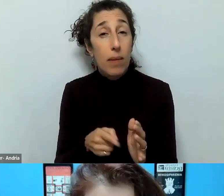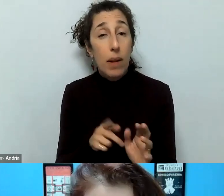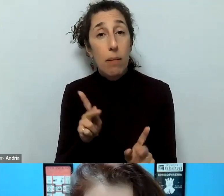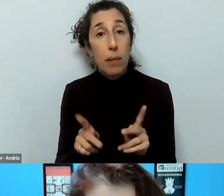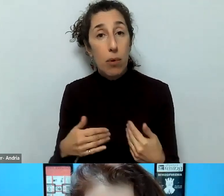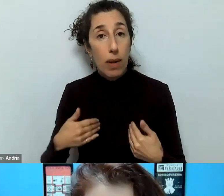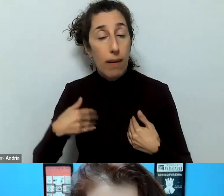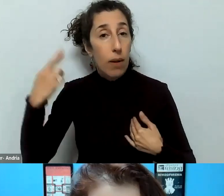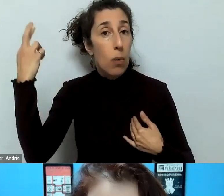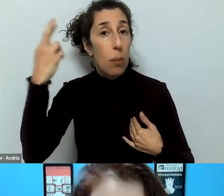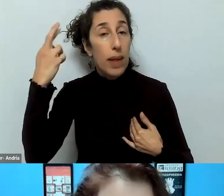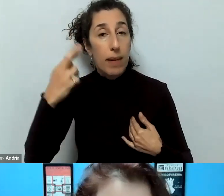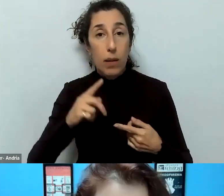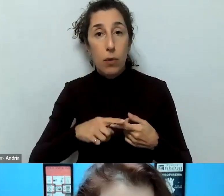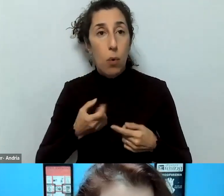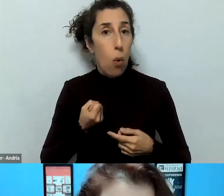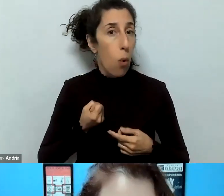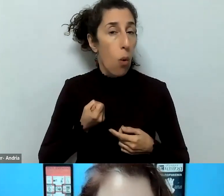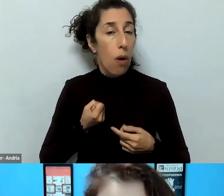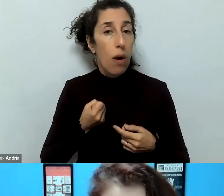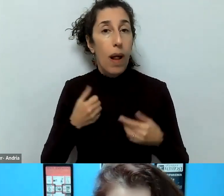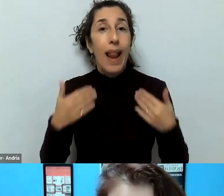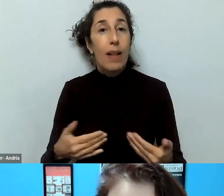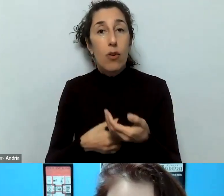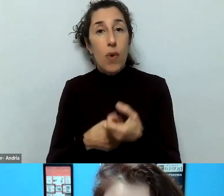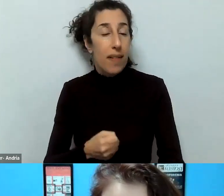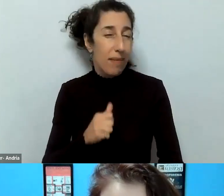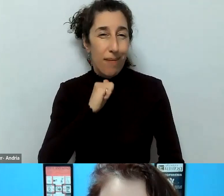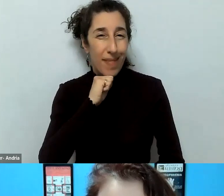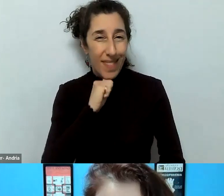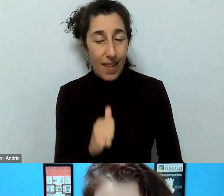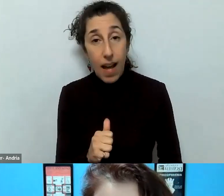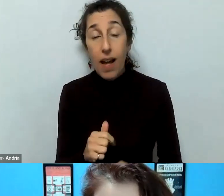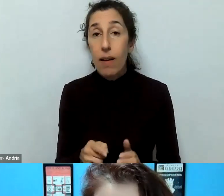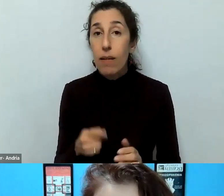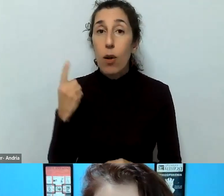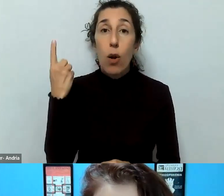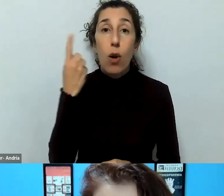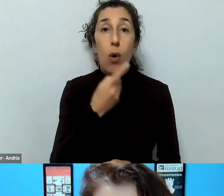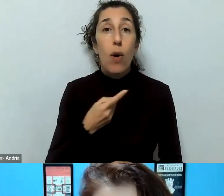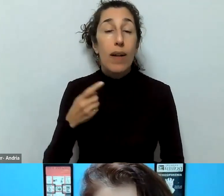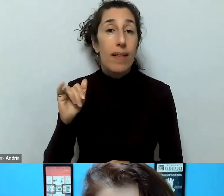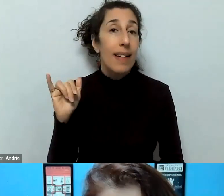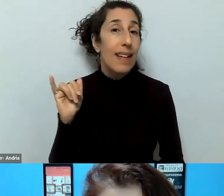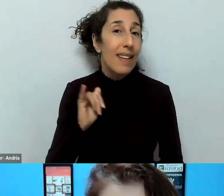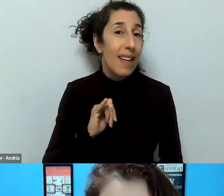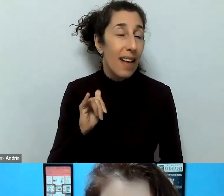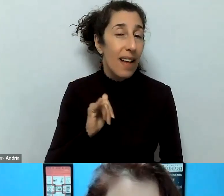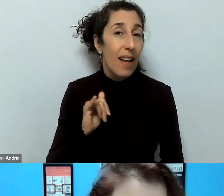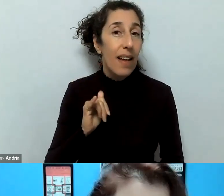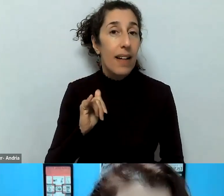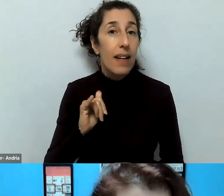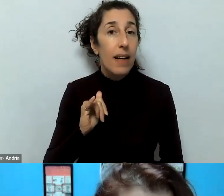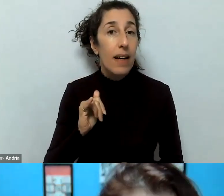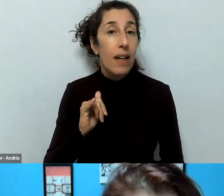que a veces gente tiene razón para no tenerle confianza a alguien. Y a lo mejor se mira que no estás haciendo